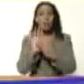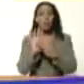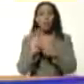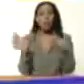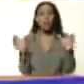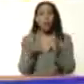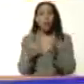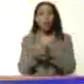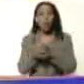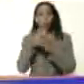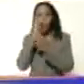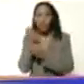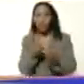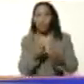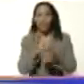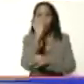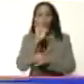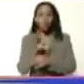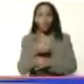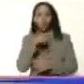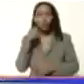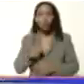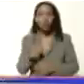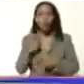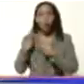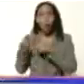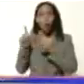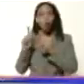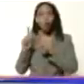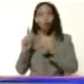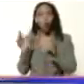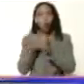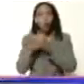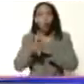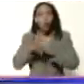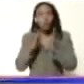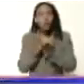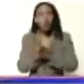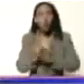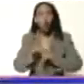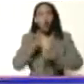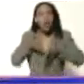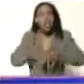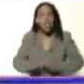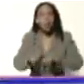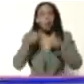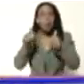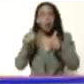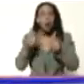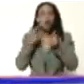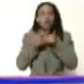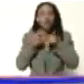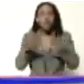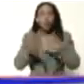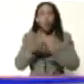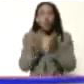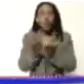mundo mejor ha nacido de que un mundo pluripolar ya existe